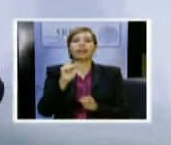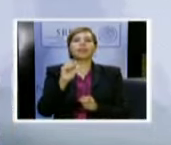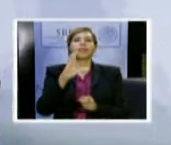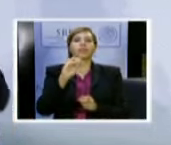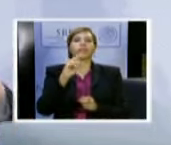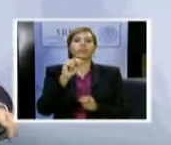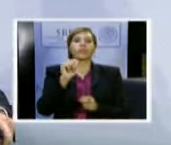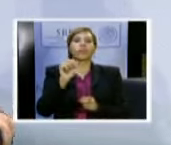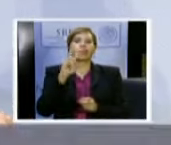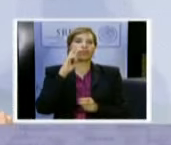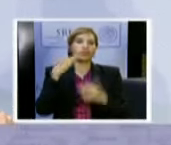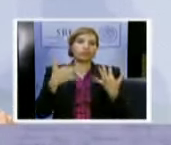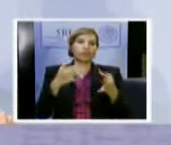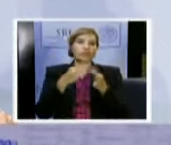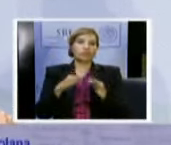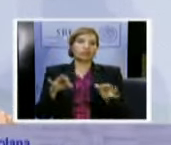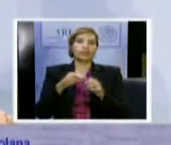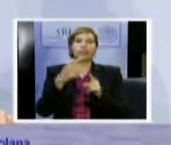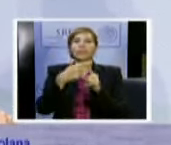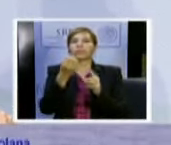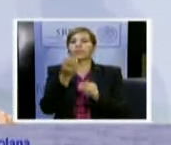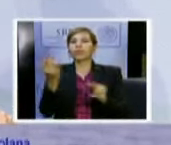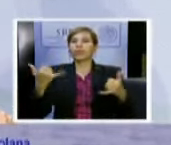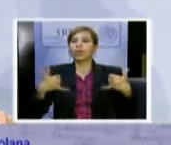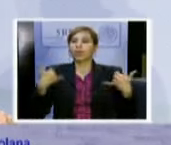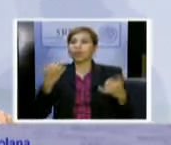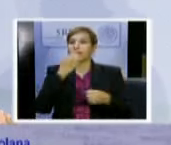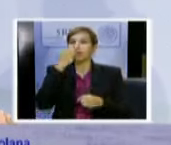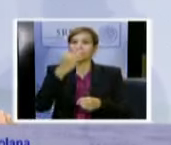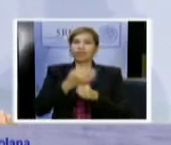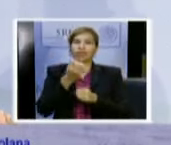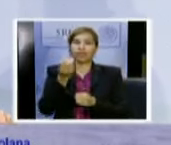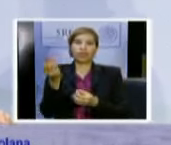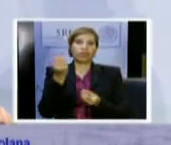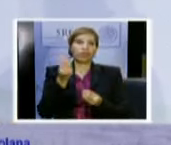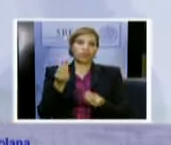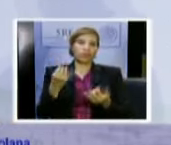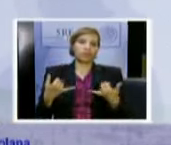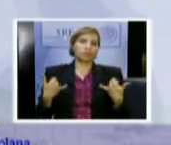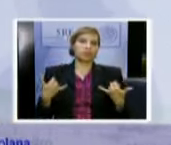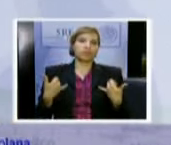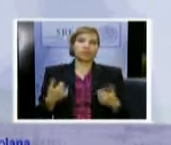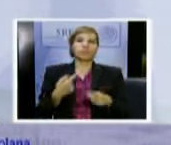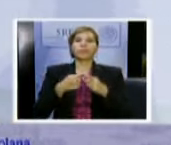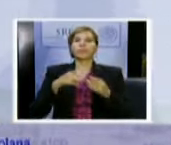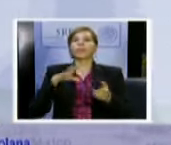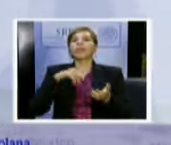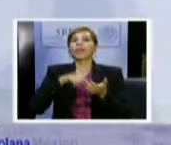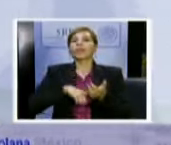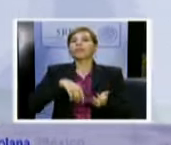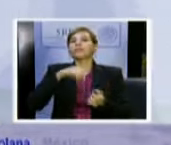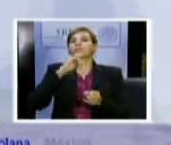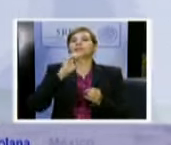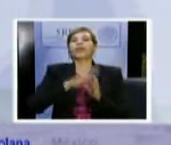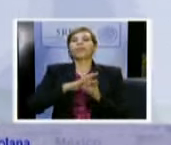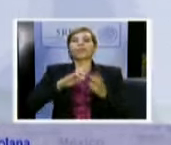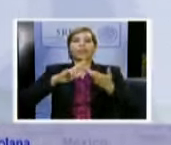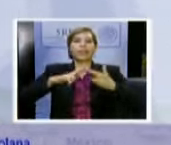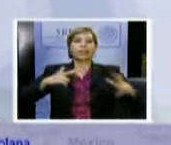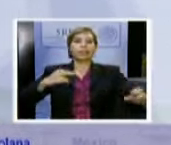a ella, sobre todo viendo que hay tantos jóvenes estudiantes, seguramente muchos de ellos de Relaciones